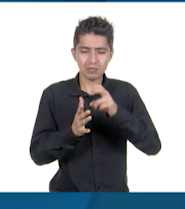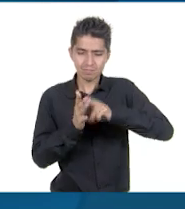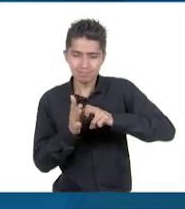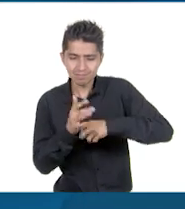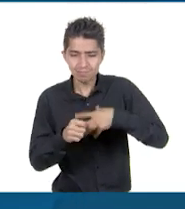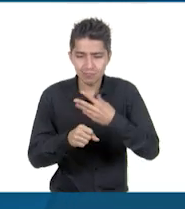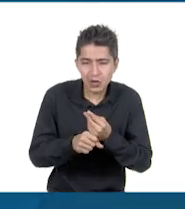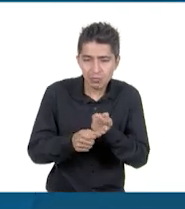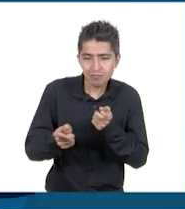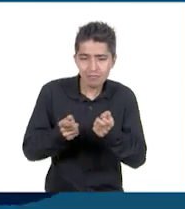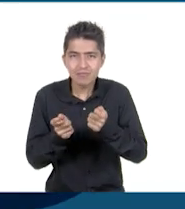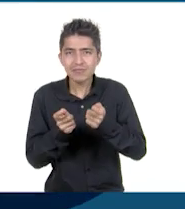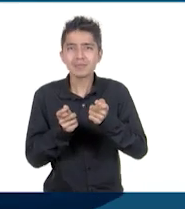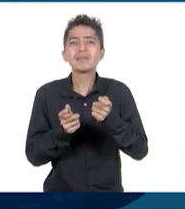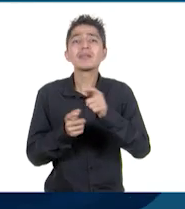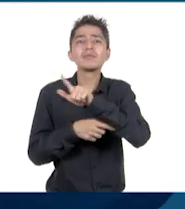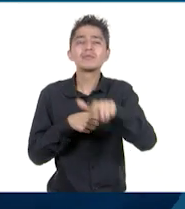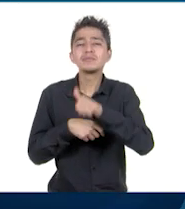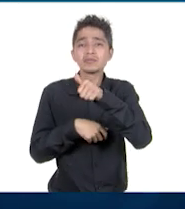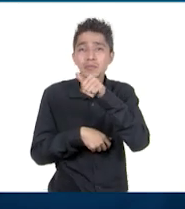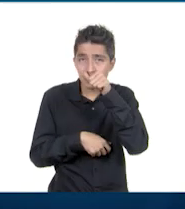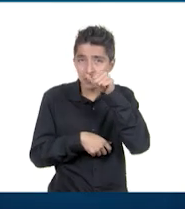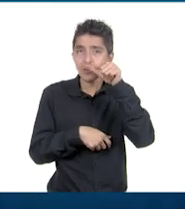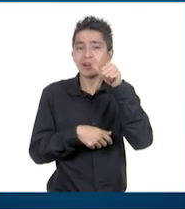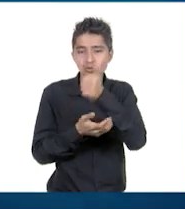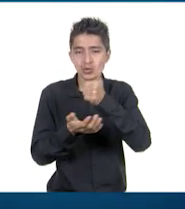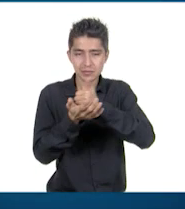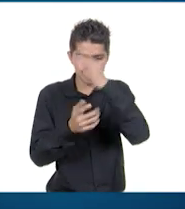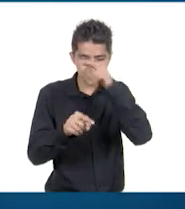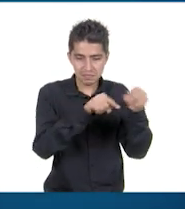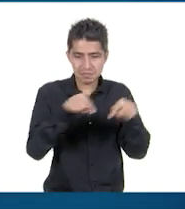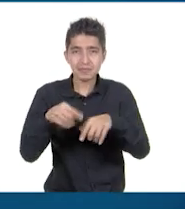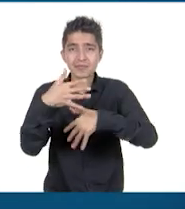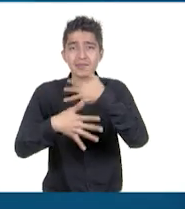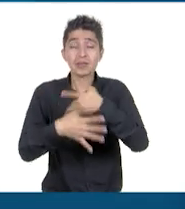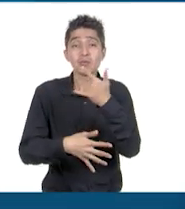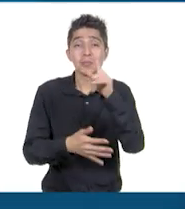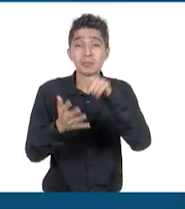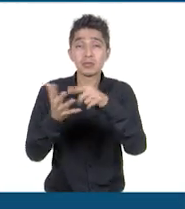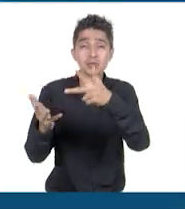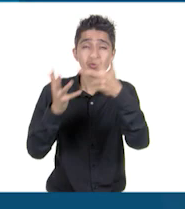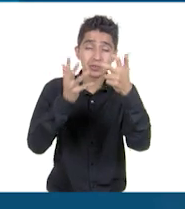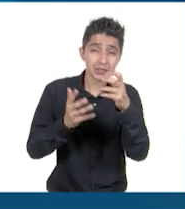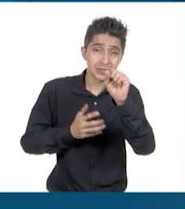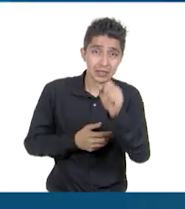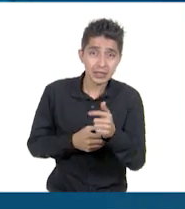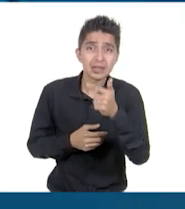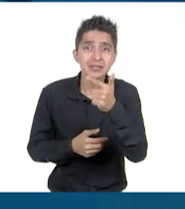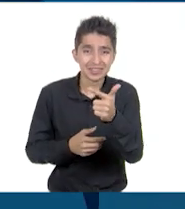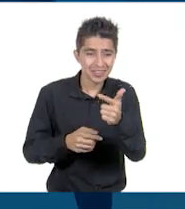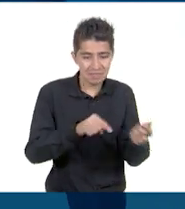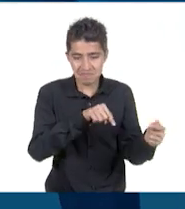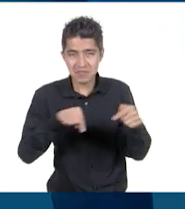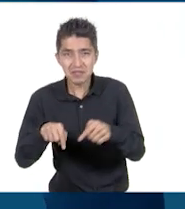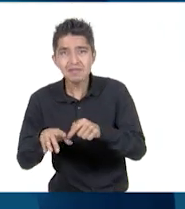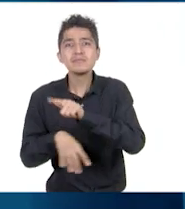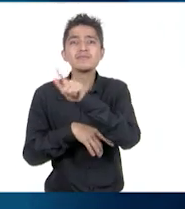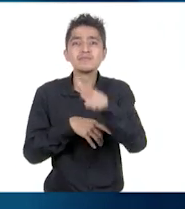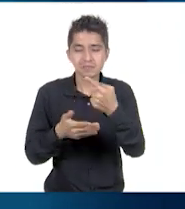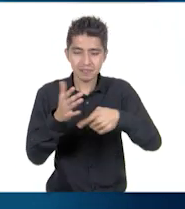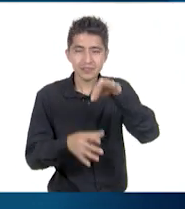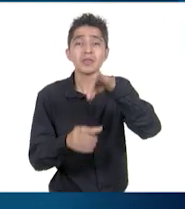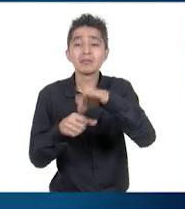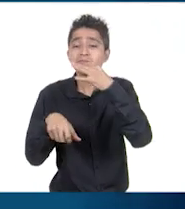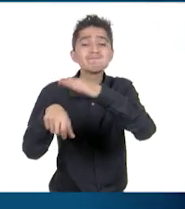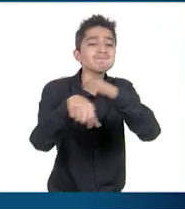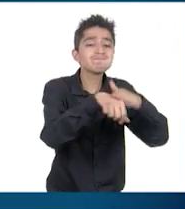República. Benito Juárez regresó a la Ciudad de México el 15 de julio de 1867 y convocó elecciones en